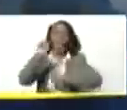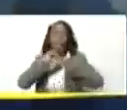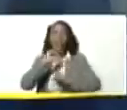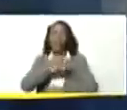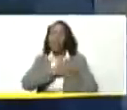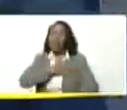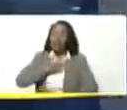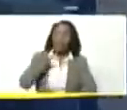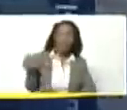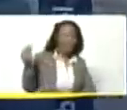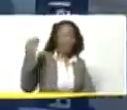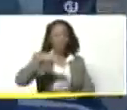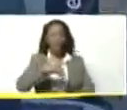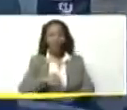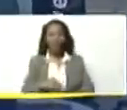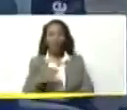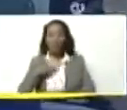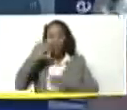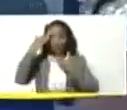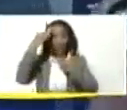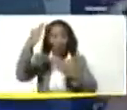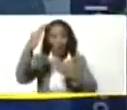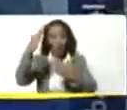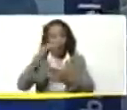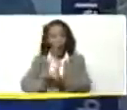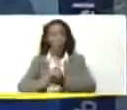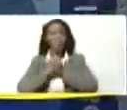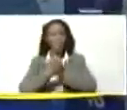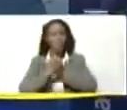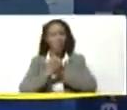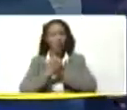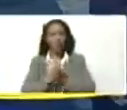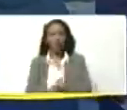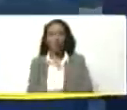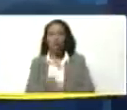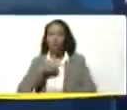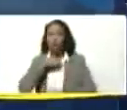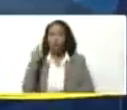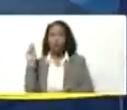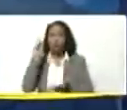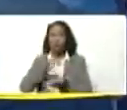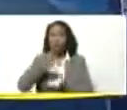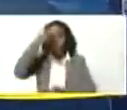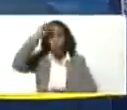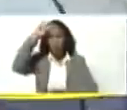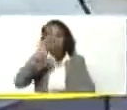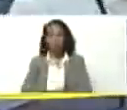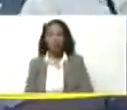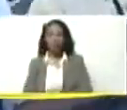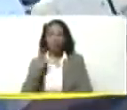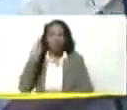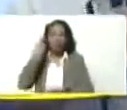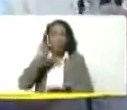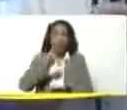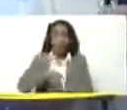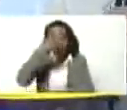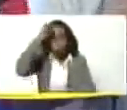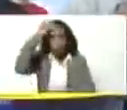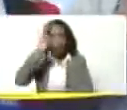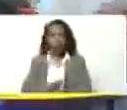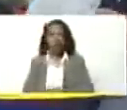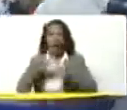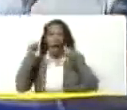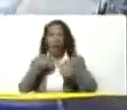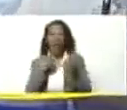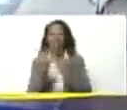más, Cuba. Bueno, mi saludo, compañero. Venimos llegando de Cuba. Llegando de Cuba. Aquí,